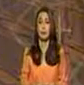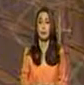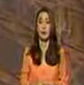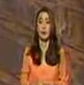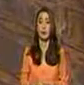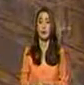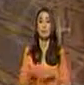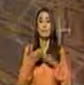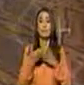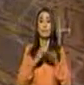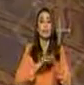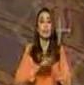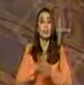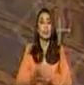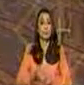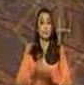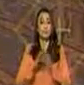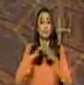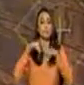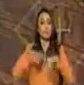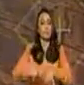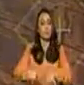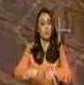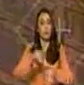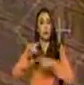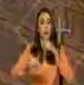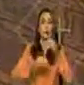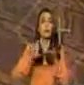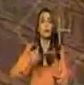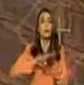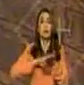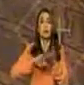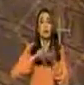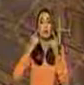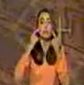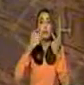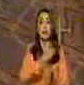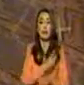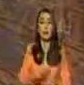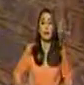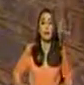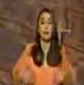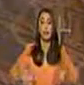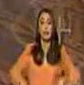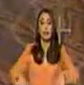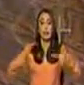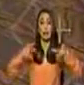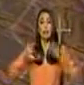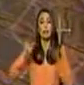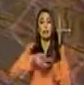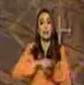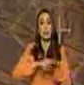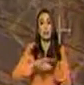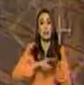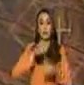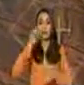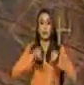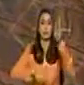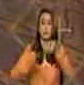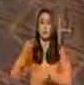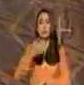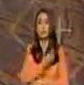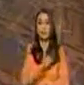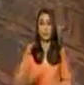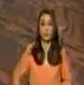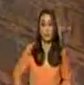Previo a su intervención en la ONU, junto a otros líderes latinoamericanos, el presidente Lenín Moreno se reunió con el mandatario estadounidense Donald Trump y